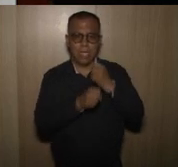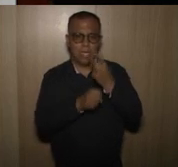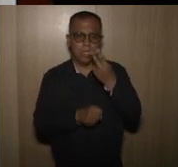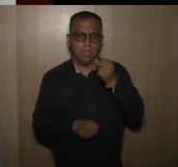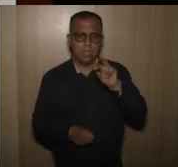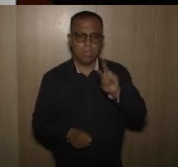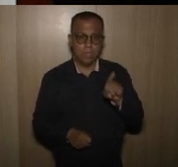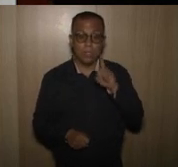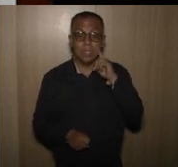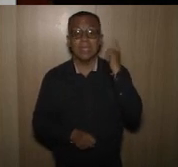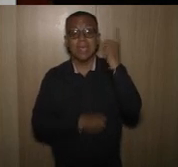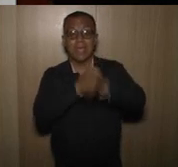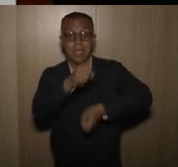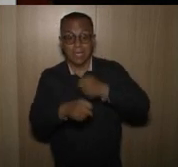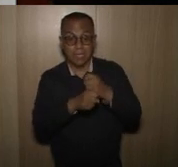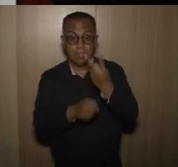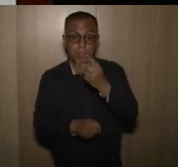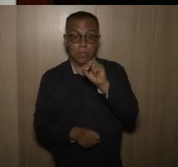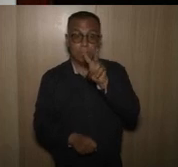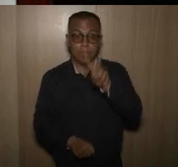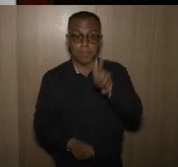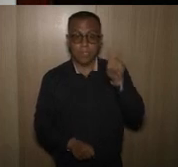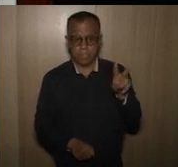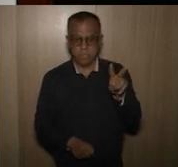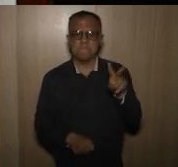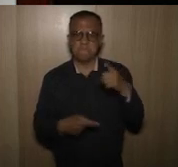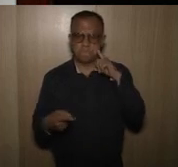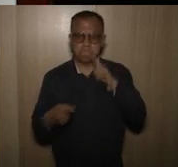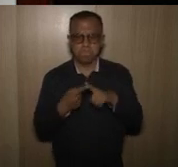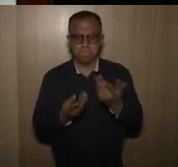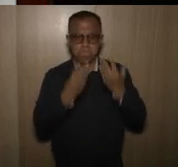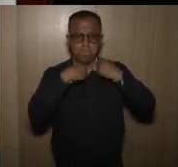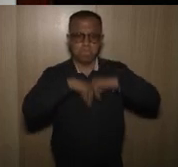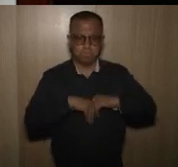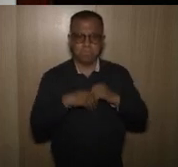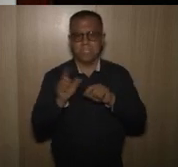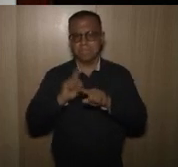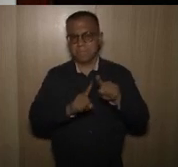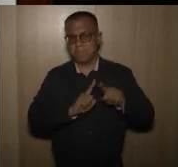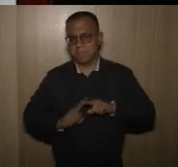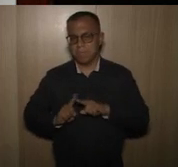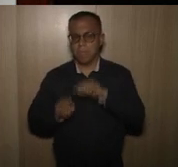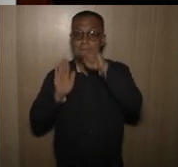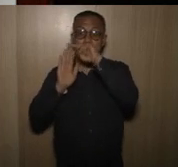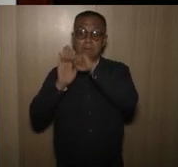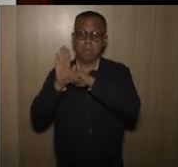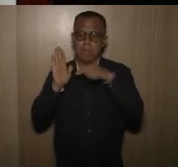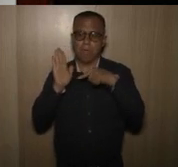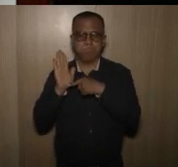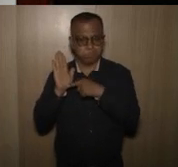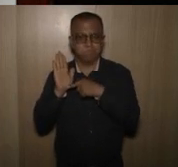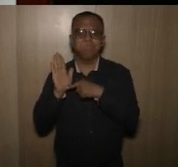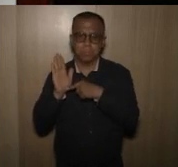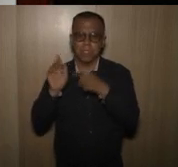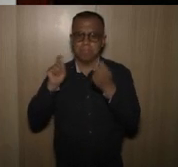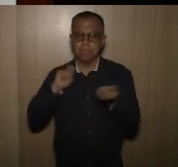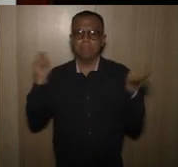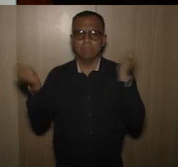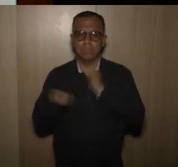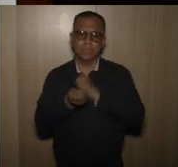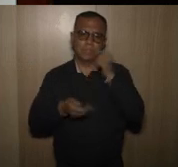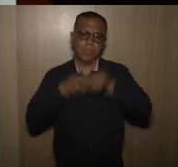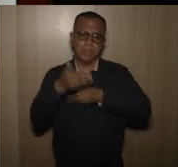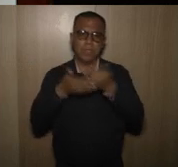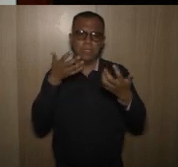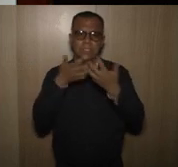en el 2022 continuar con el reto de la apropiación de la diferente normatividad que está transformando el sistema